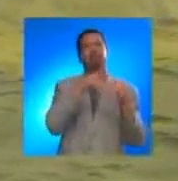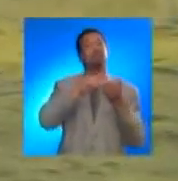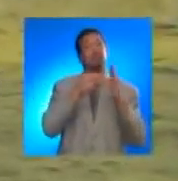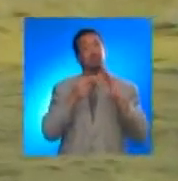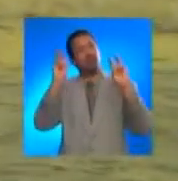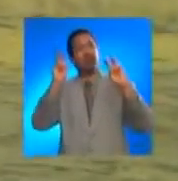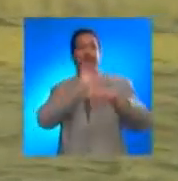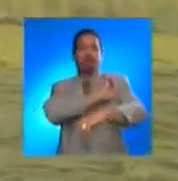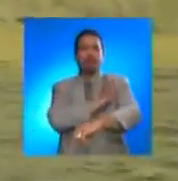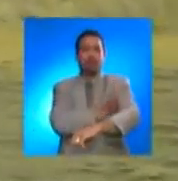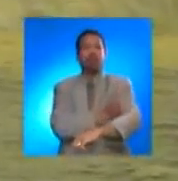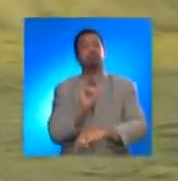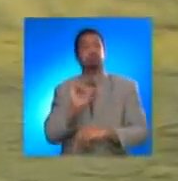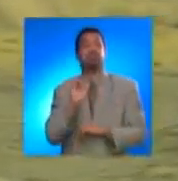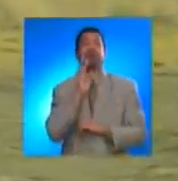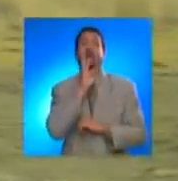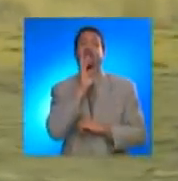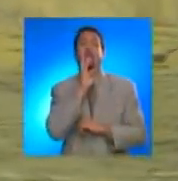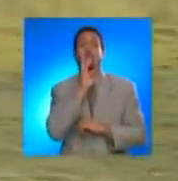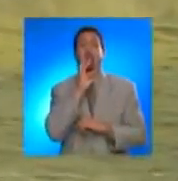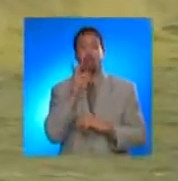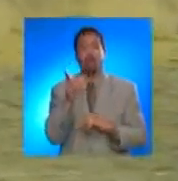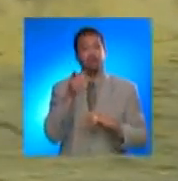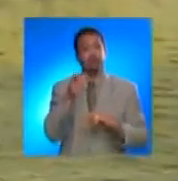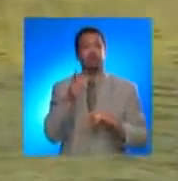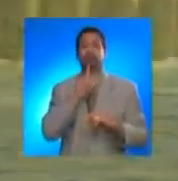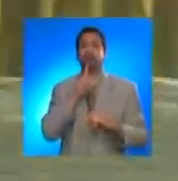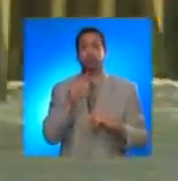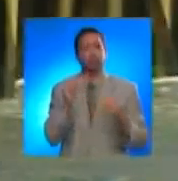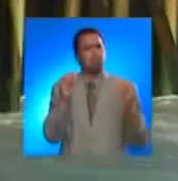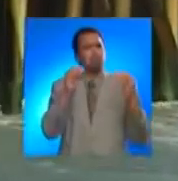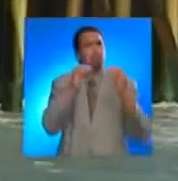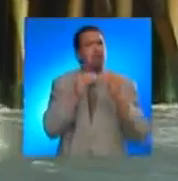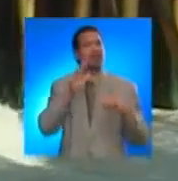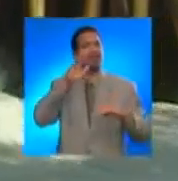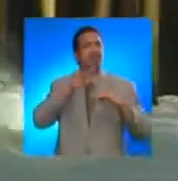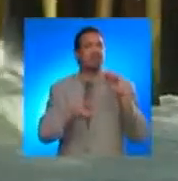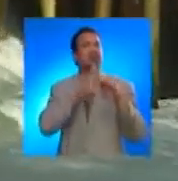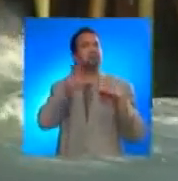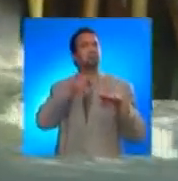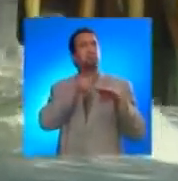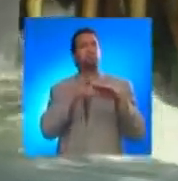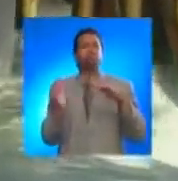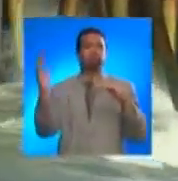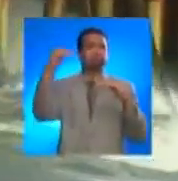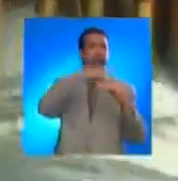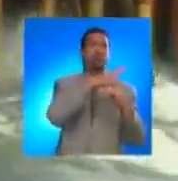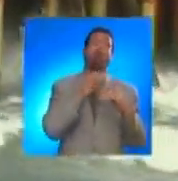la profundidad, está en movimiento. Mientras que en una ola normal y corriente, el agua fluye